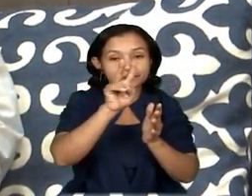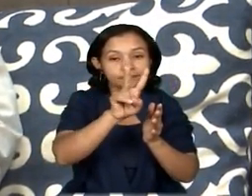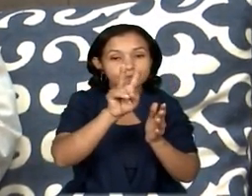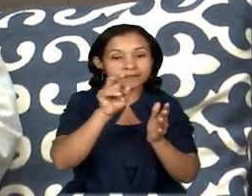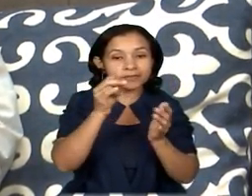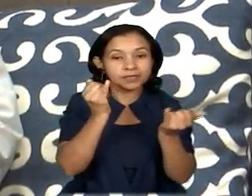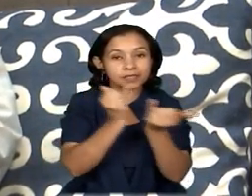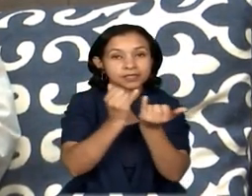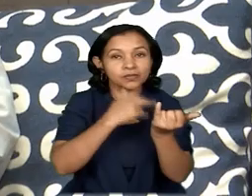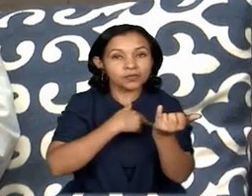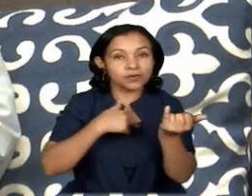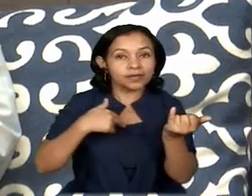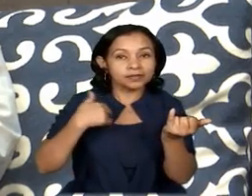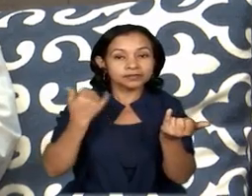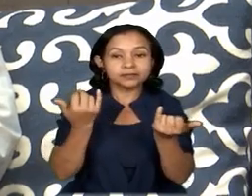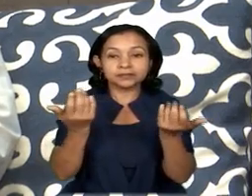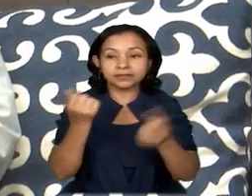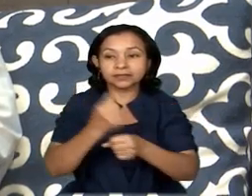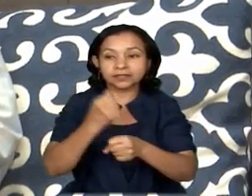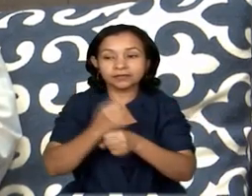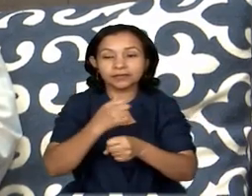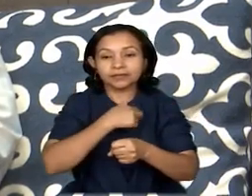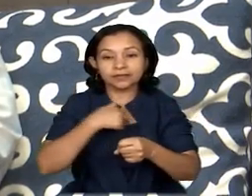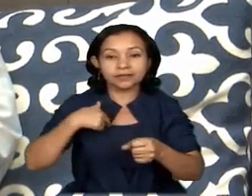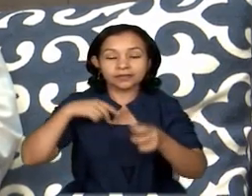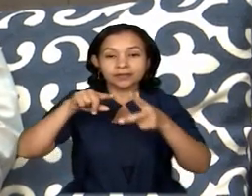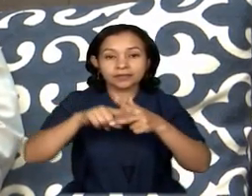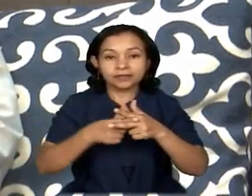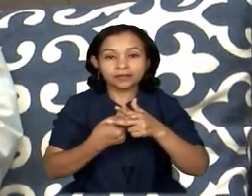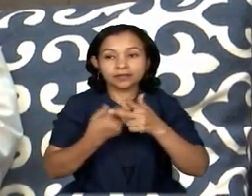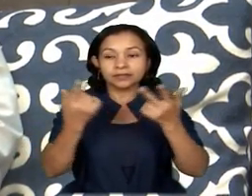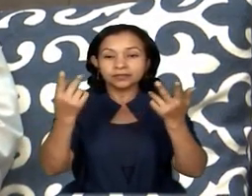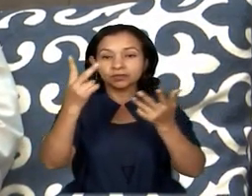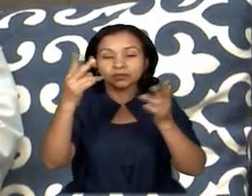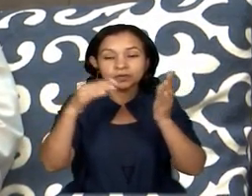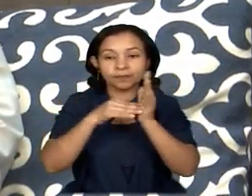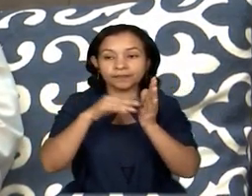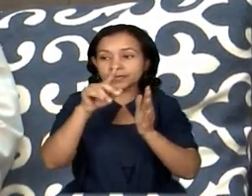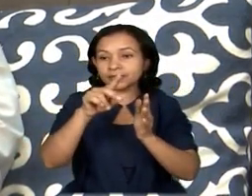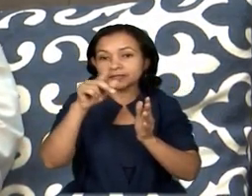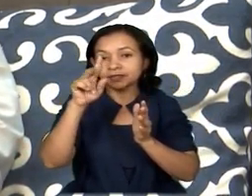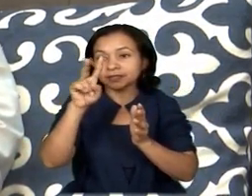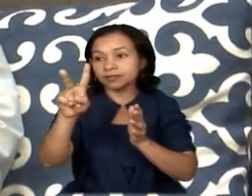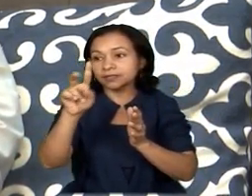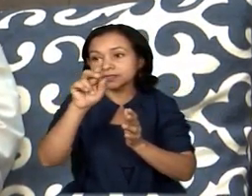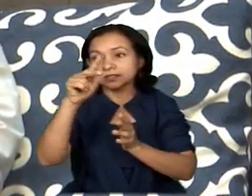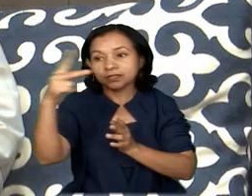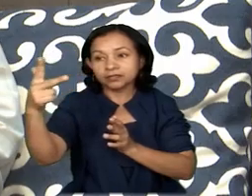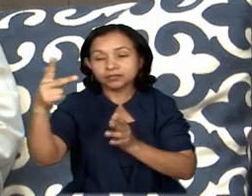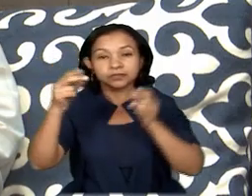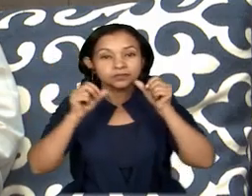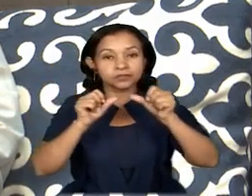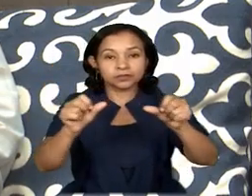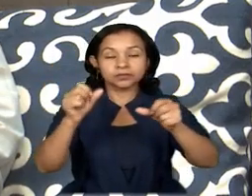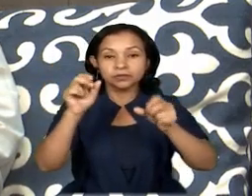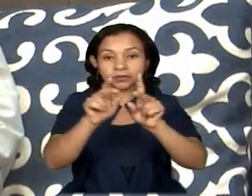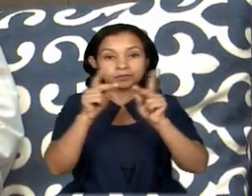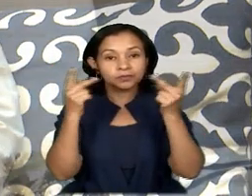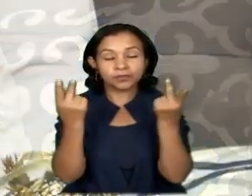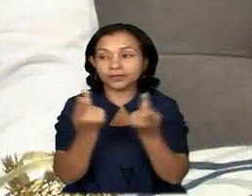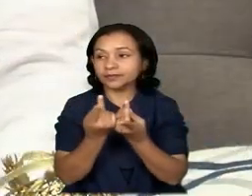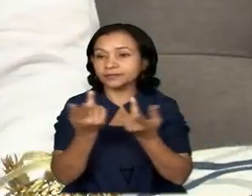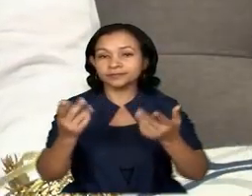de fruto de este trabajo que se empieza a realizar pues en gestión del 2018. ¿Qué otros avances podríamos ir compartiendo con nuestra población,